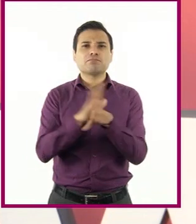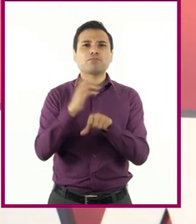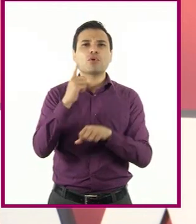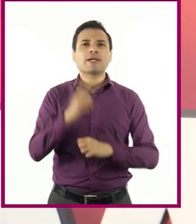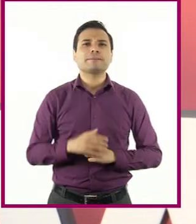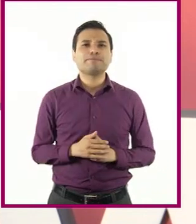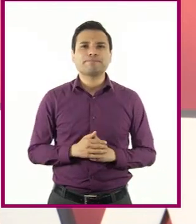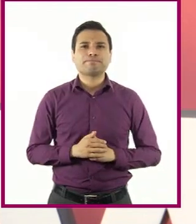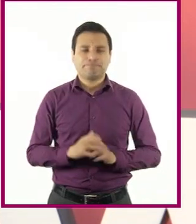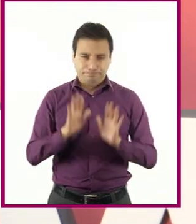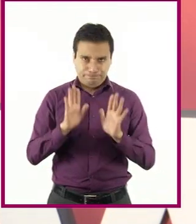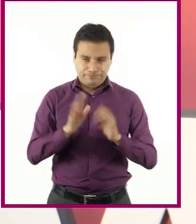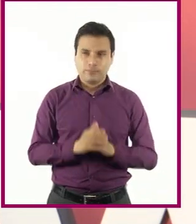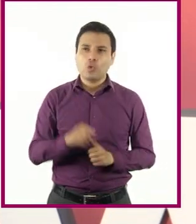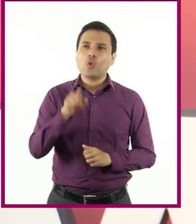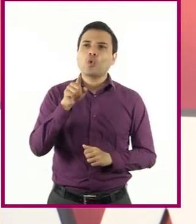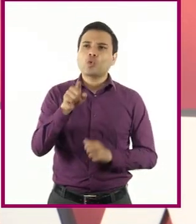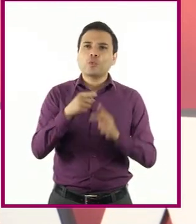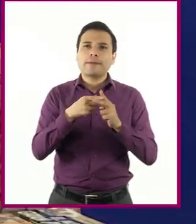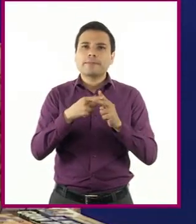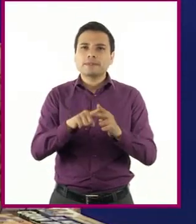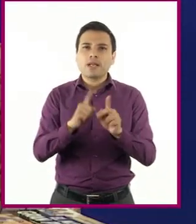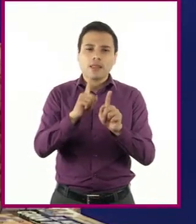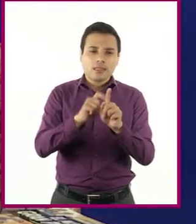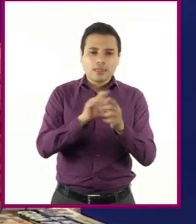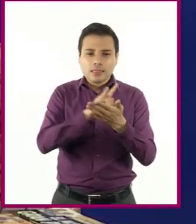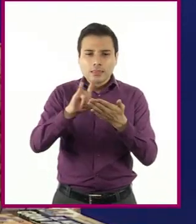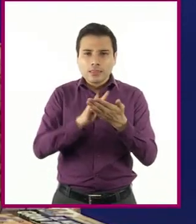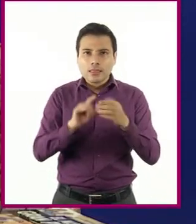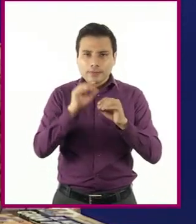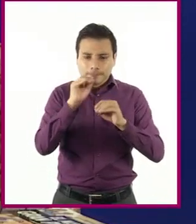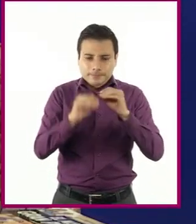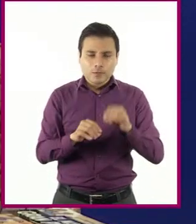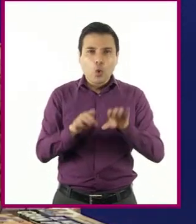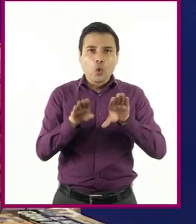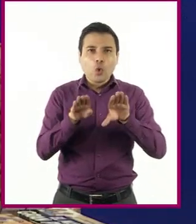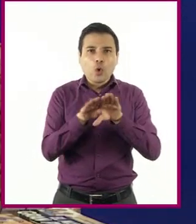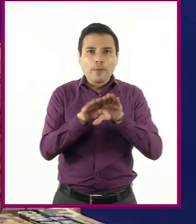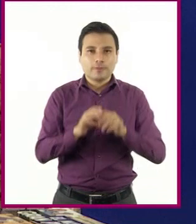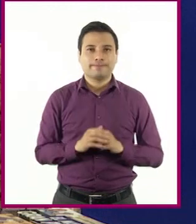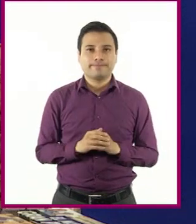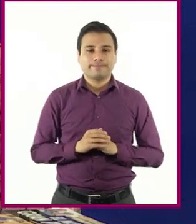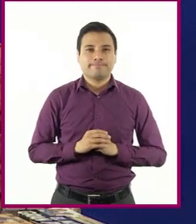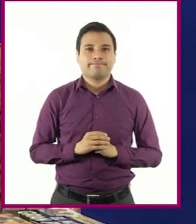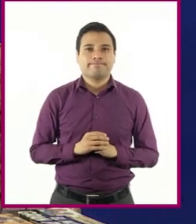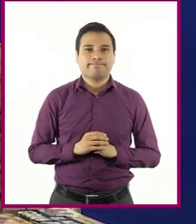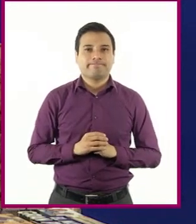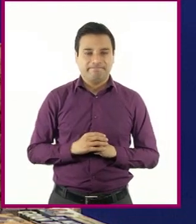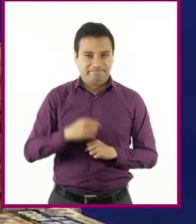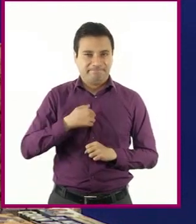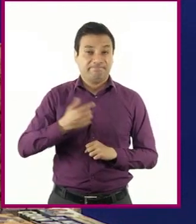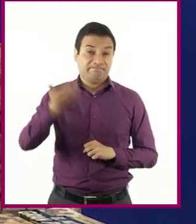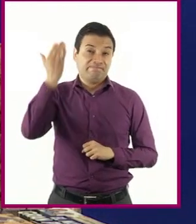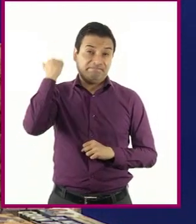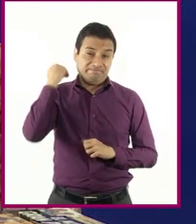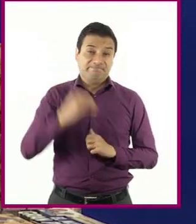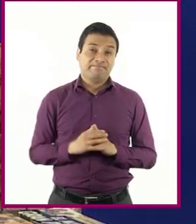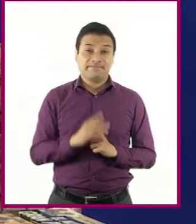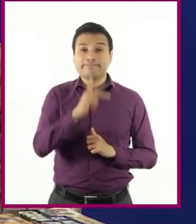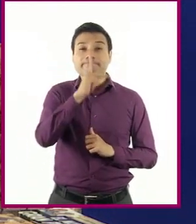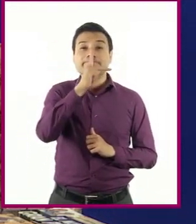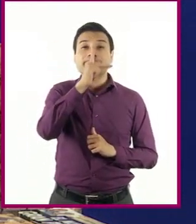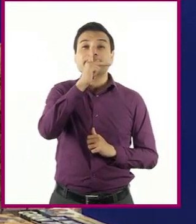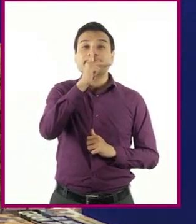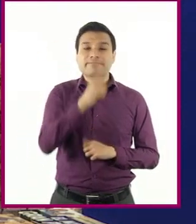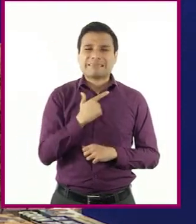te iniciaste en el mundo de las historietas? Yo nací en una casa muy especial. Mi papá era un gran aficionado a